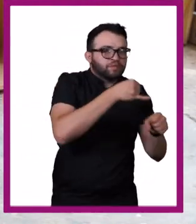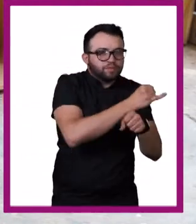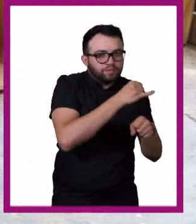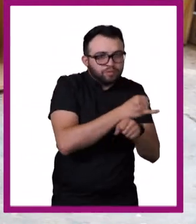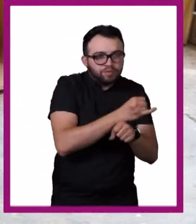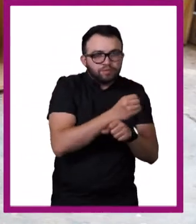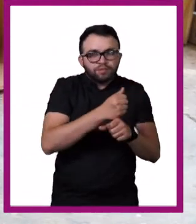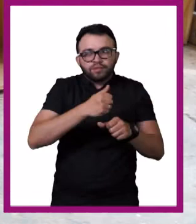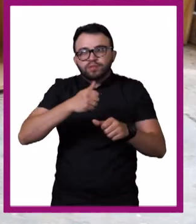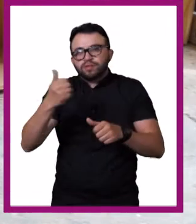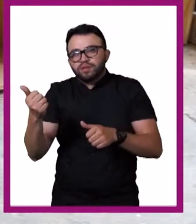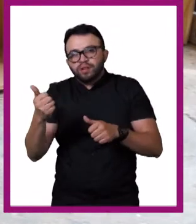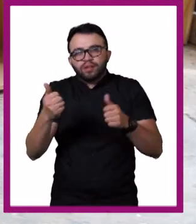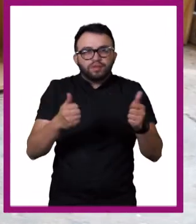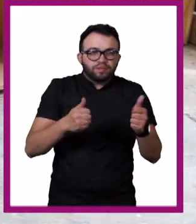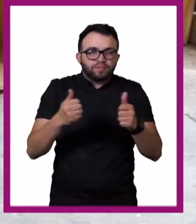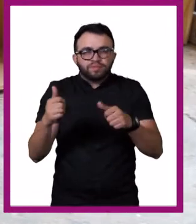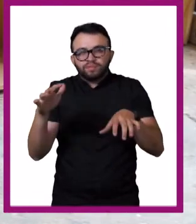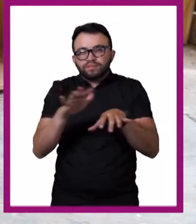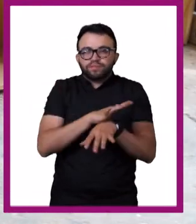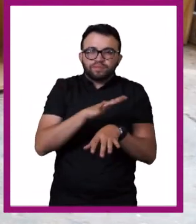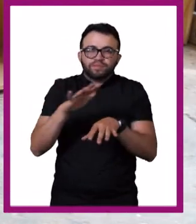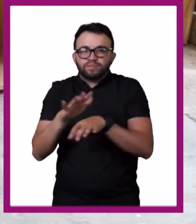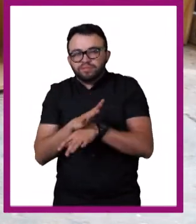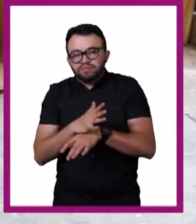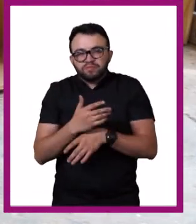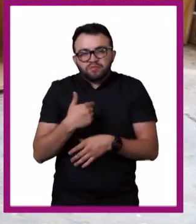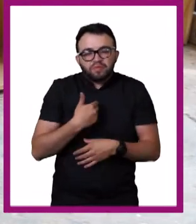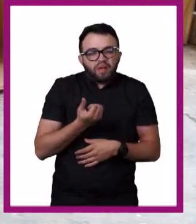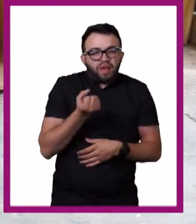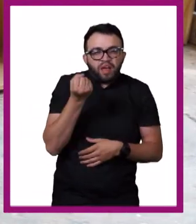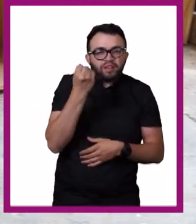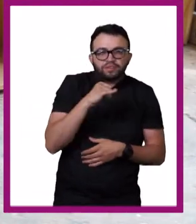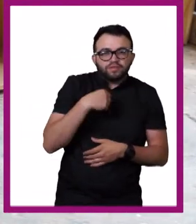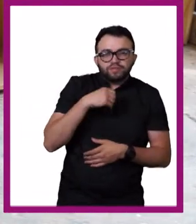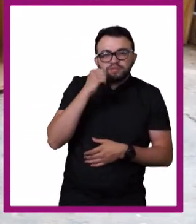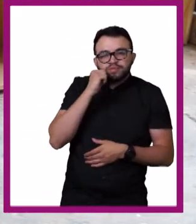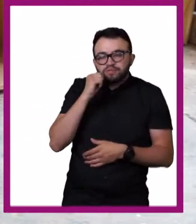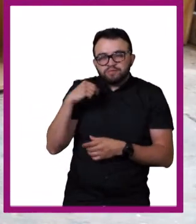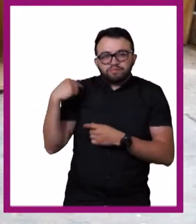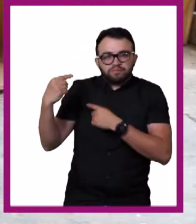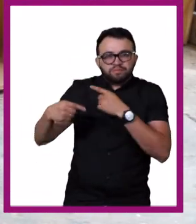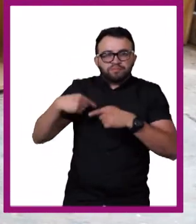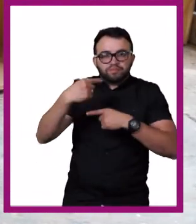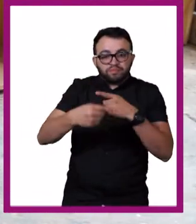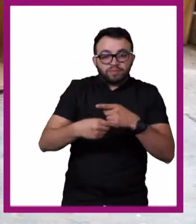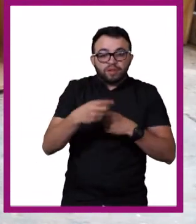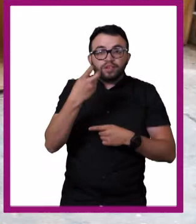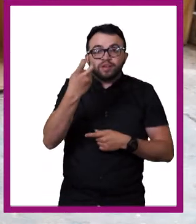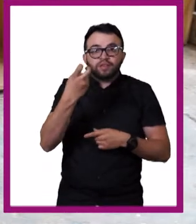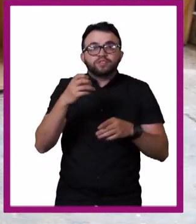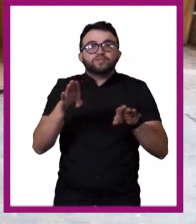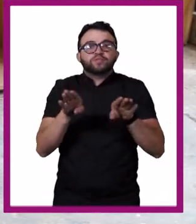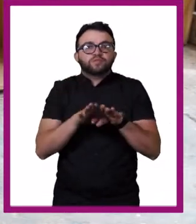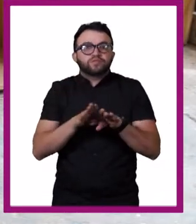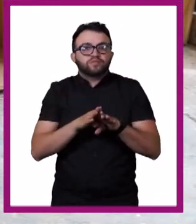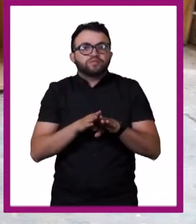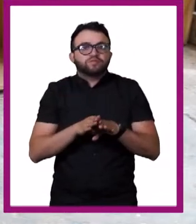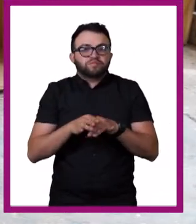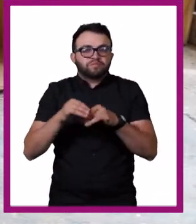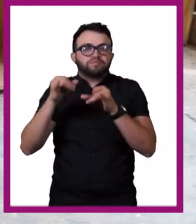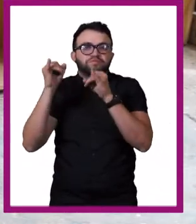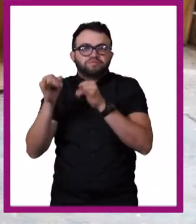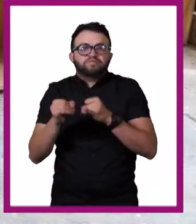otros 2 con escultura, o 3 años, así me la he venido llevando. Y eso es lo que define